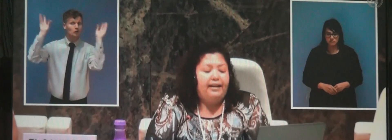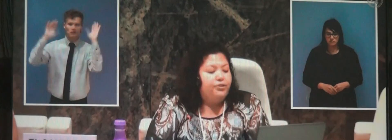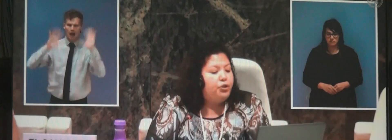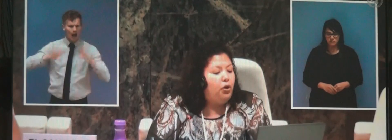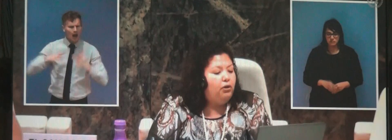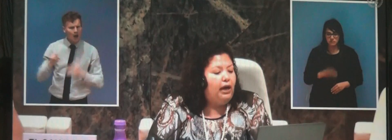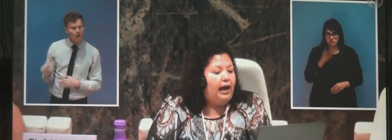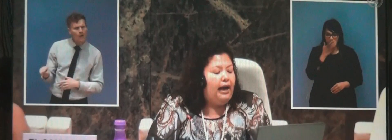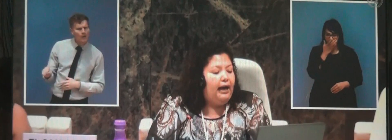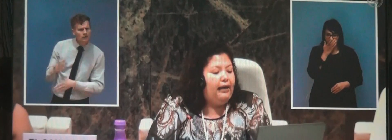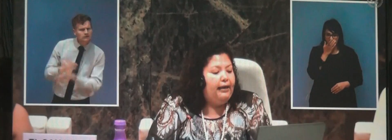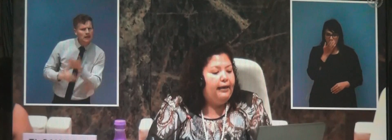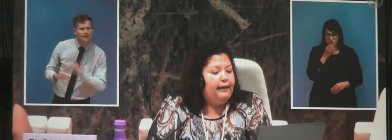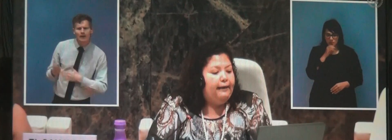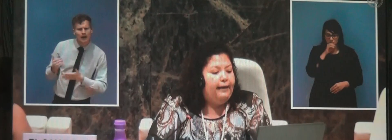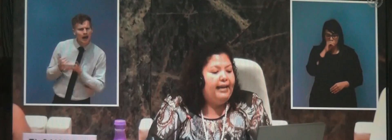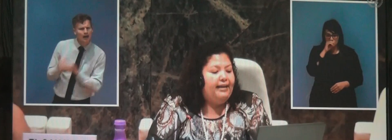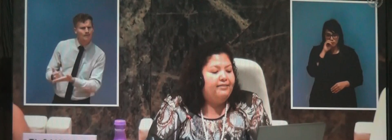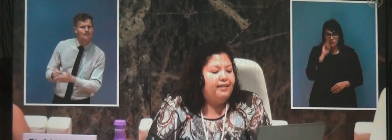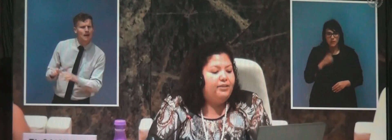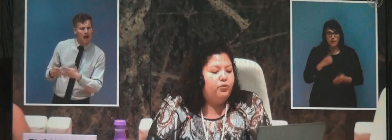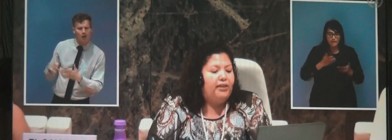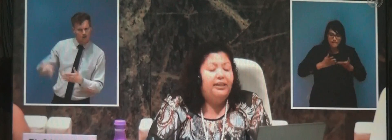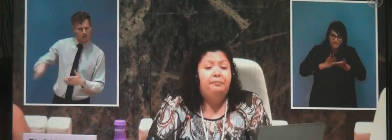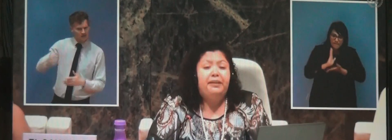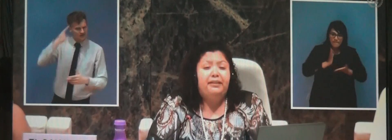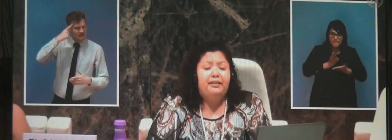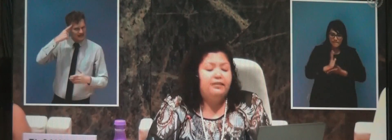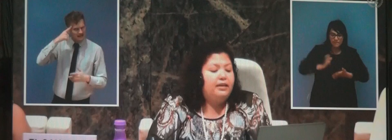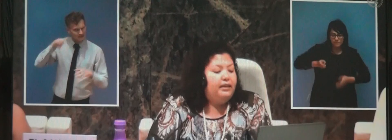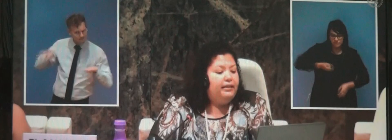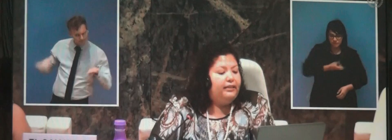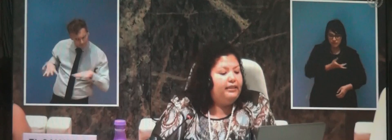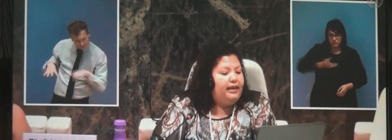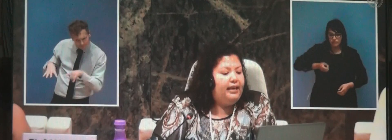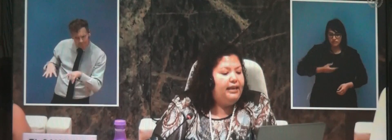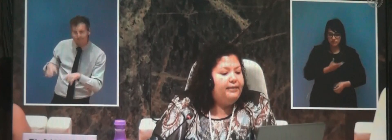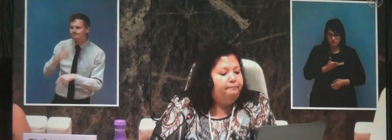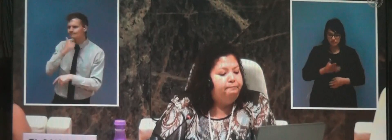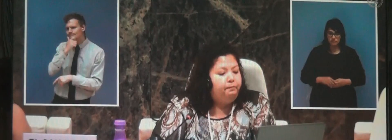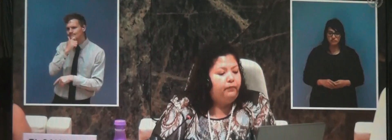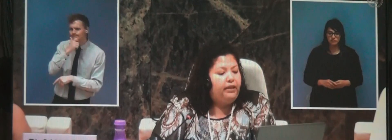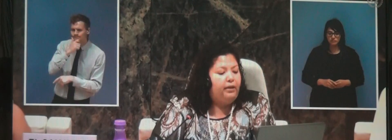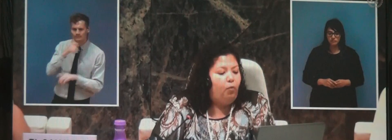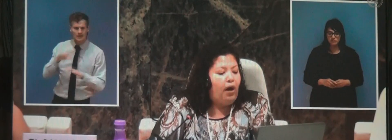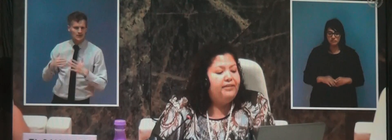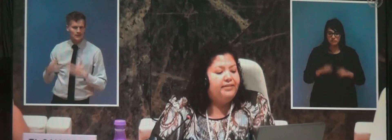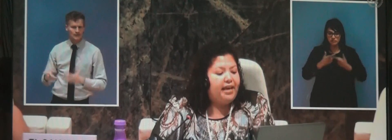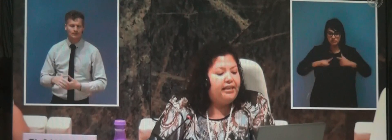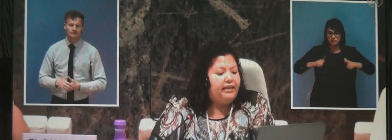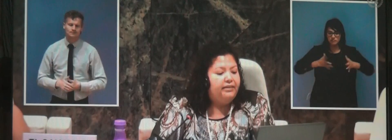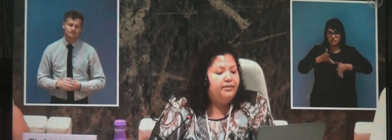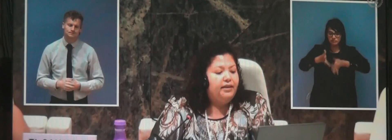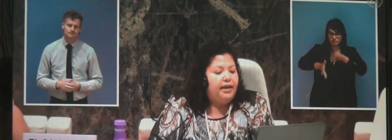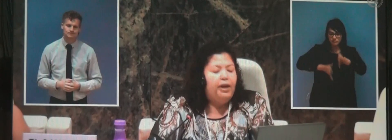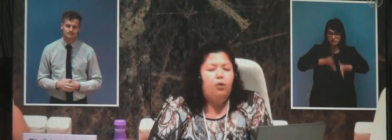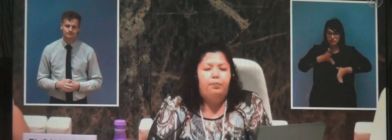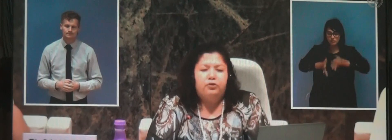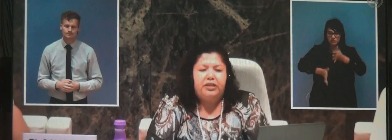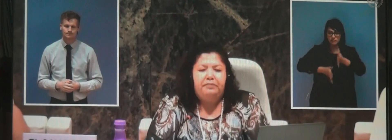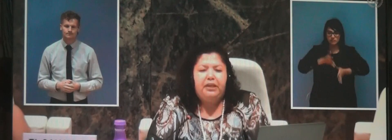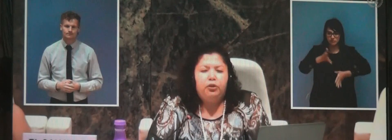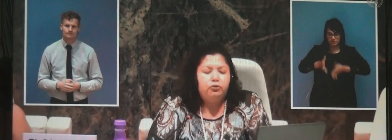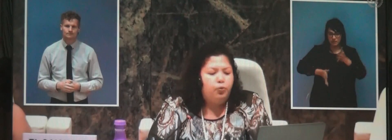En relación a el acceso a intérpretes de lengua de señas en